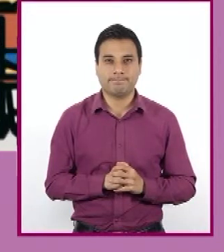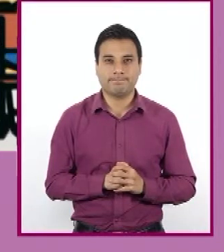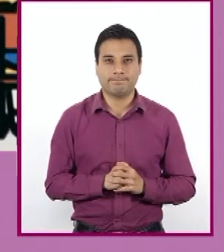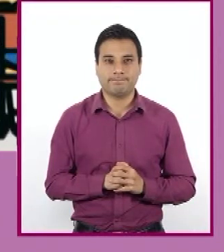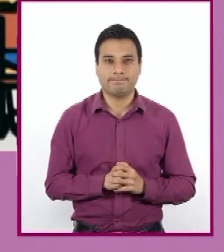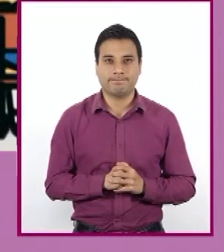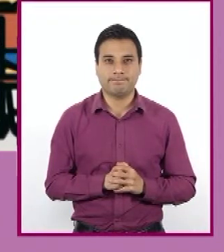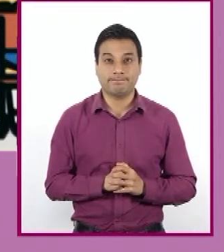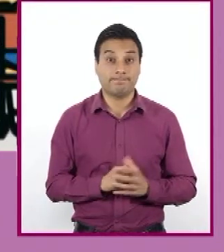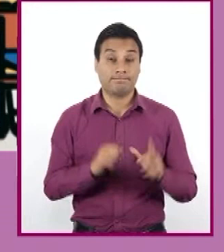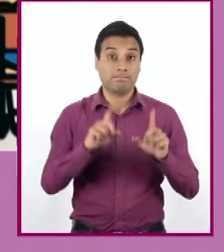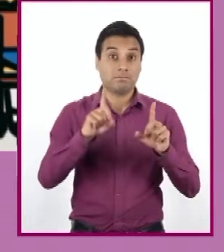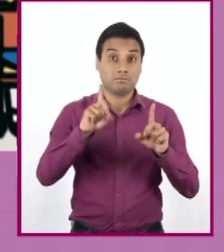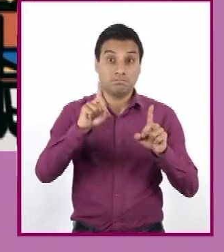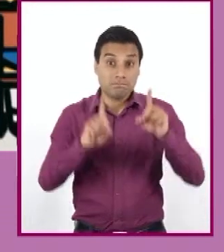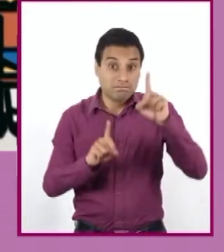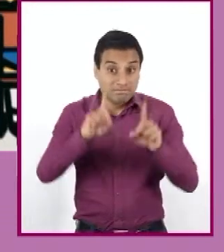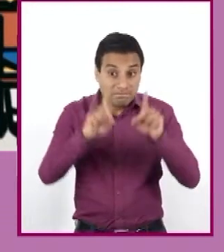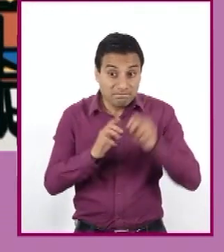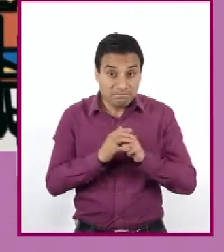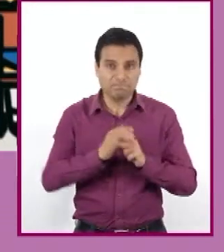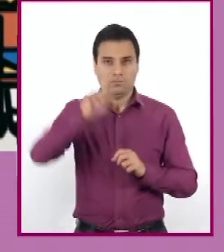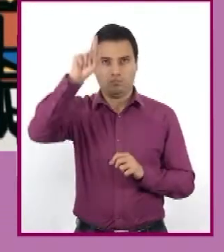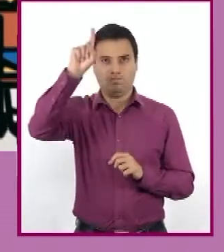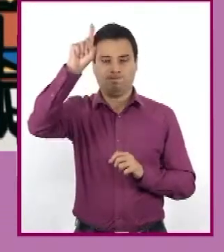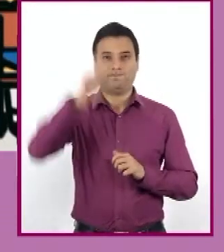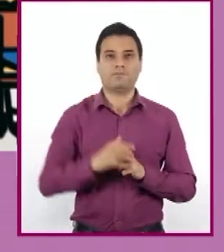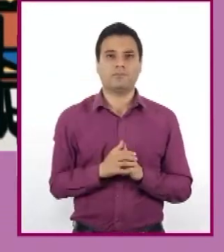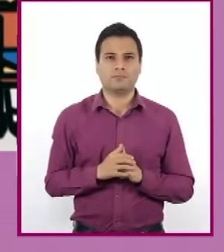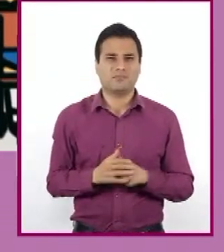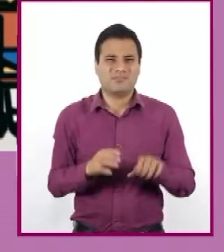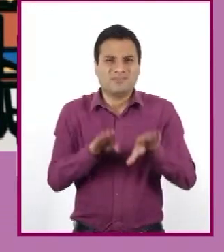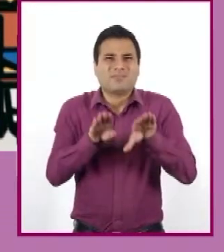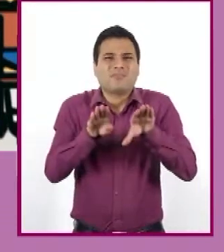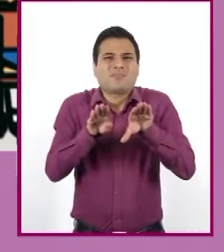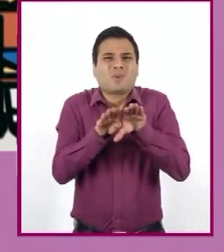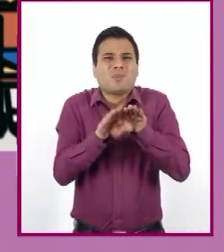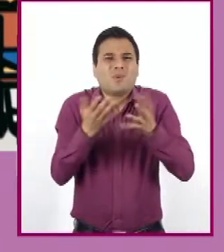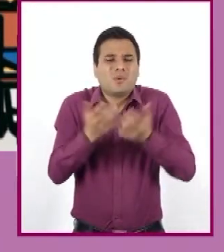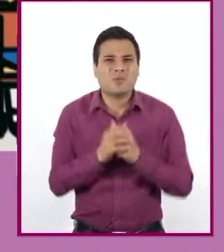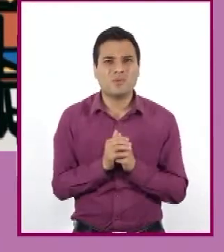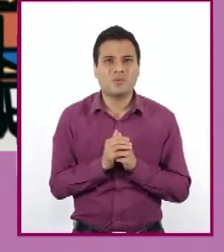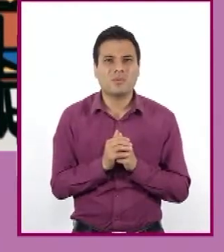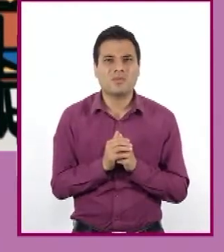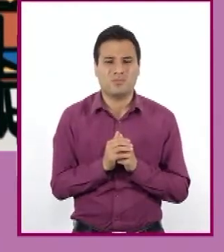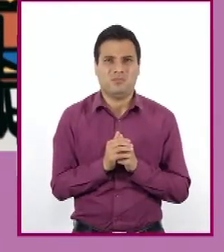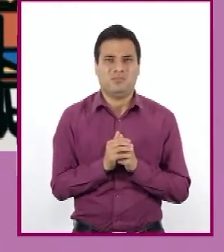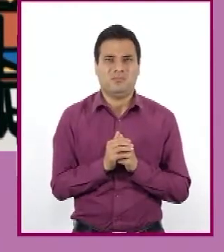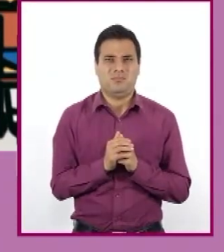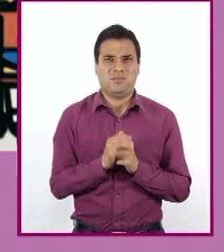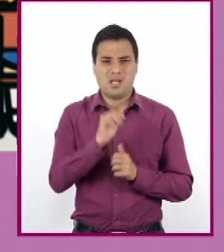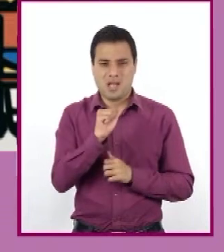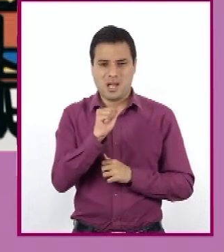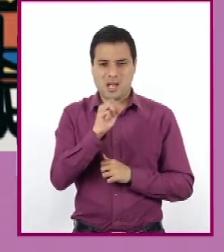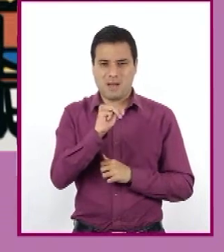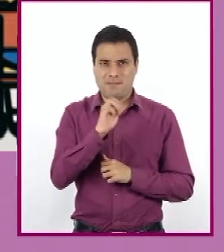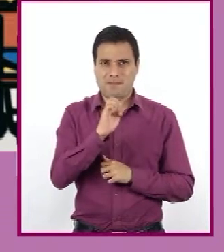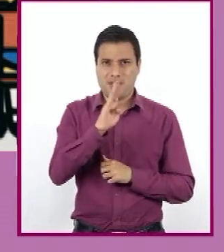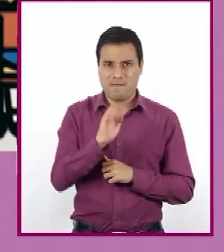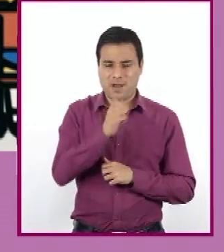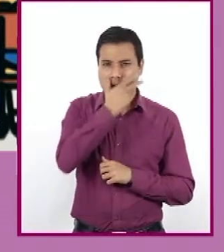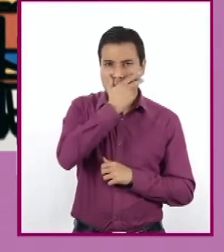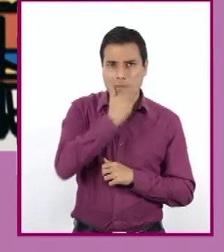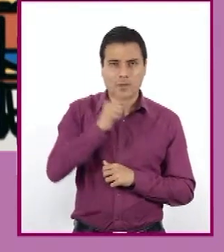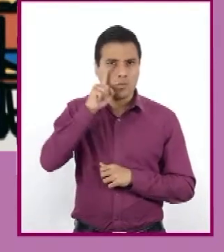¿Tienen alguna duda sobre el tema? Yo, maestro, ¿cómo puedo saber la diferencia entre una ameba hembra y una ameba